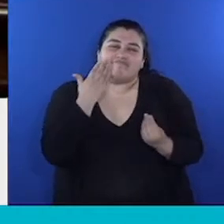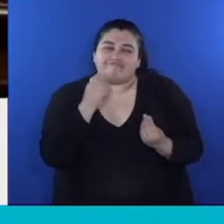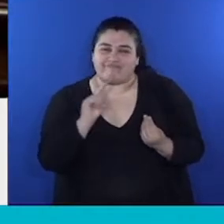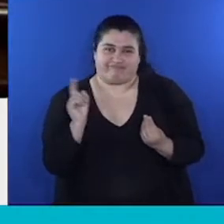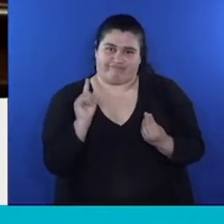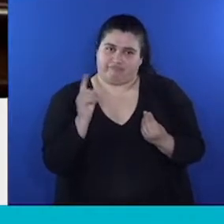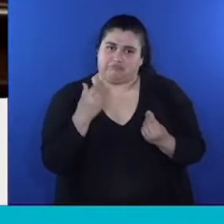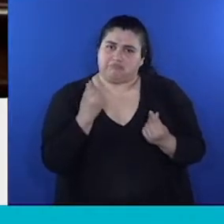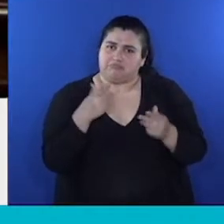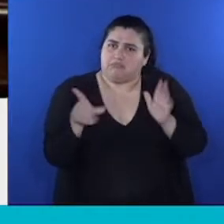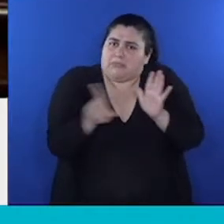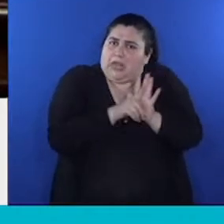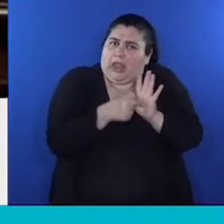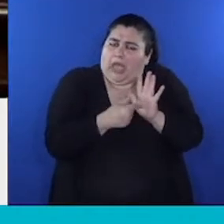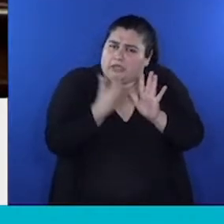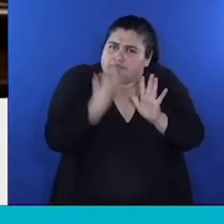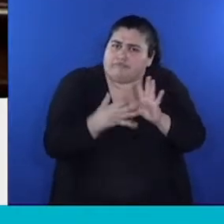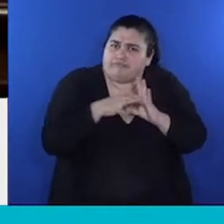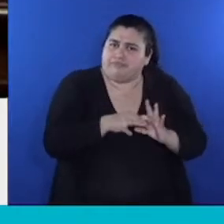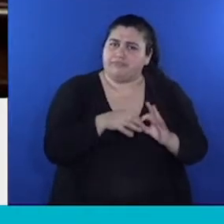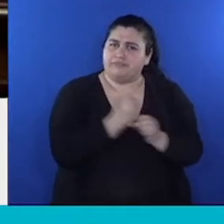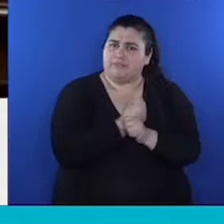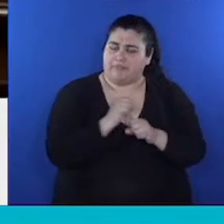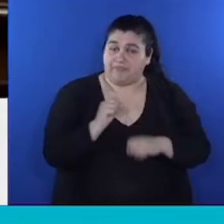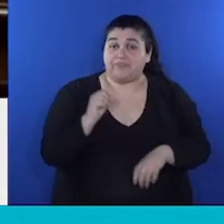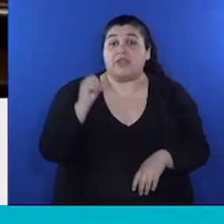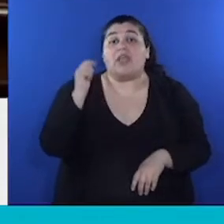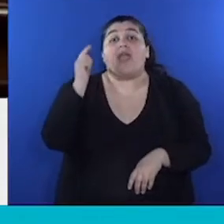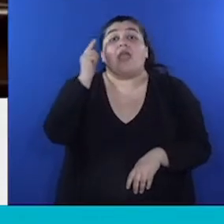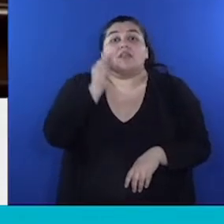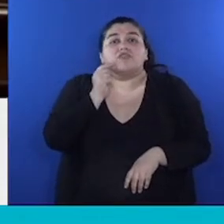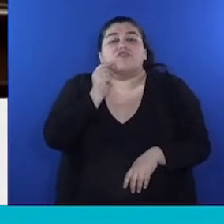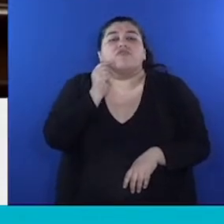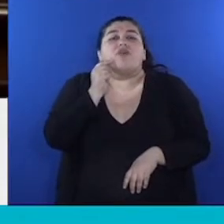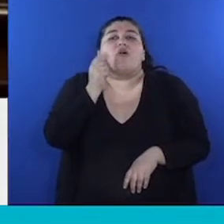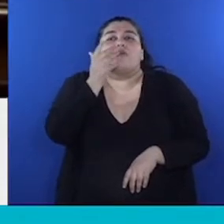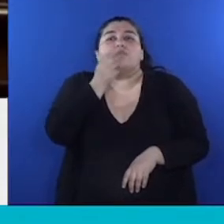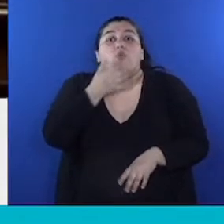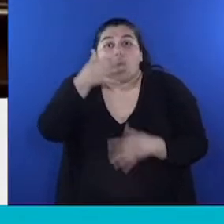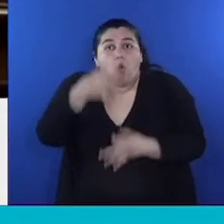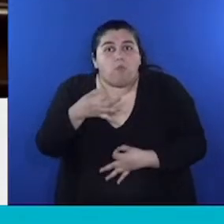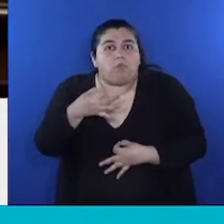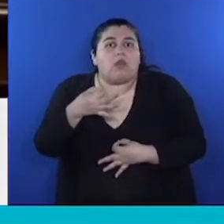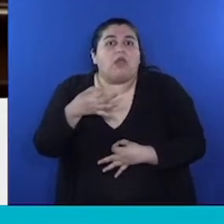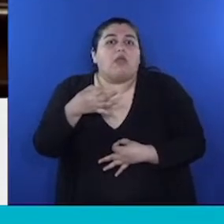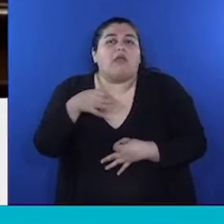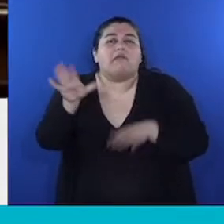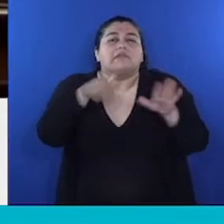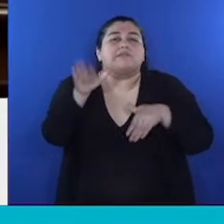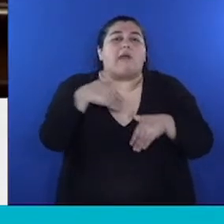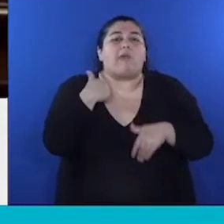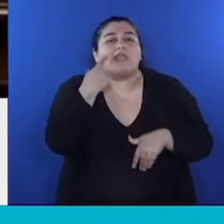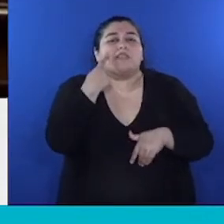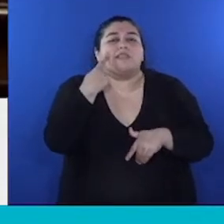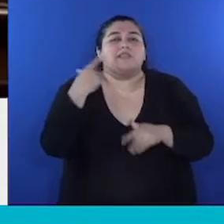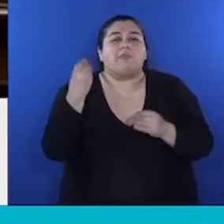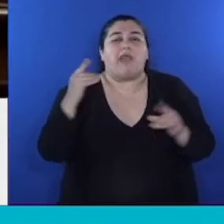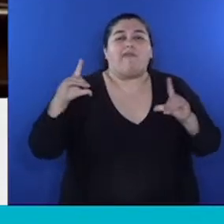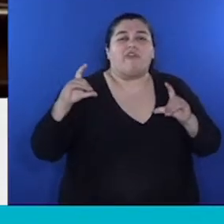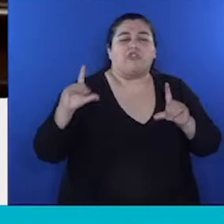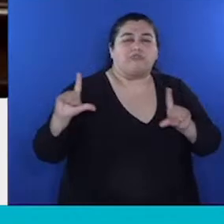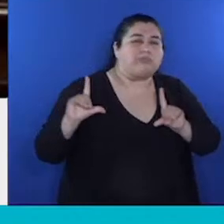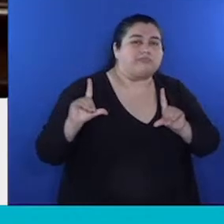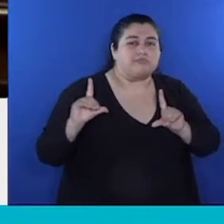Y parece que el gobernador, cada vez que cumple con una cuota, le gusta sacarse fotos y hace venir a todos los intendentes a peregrinar a La Plata. Es